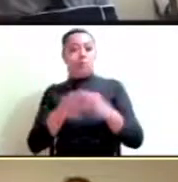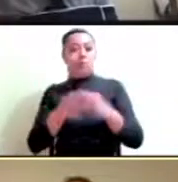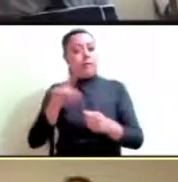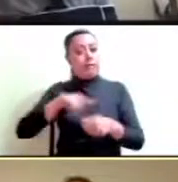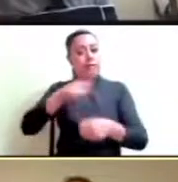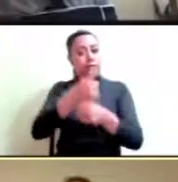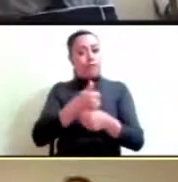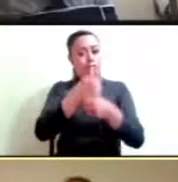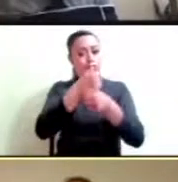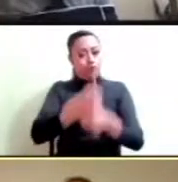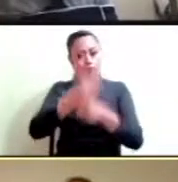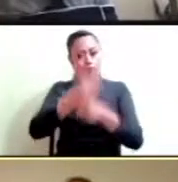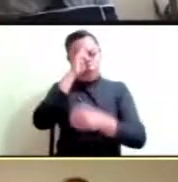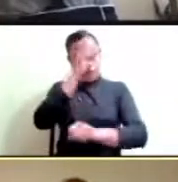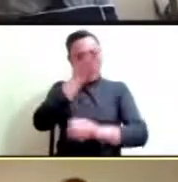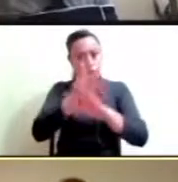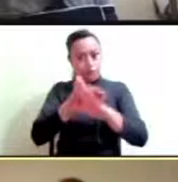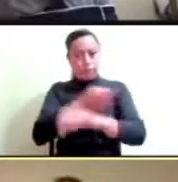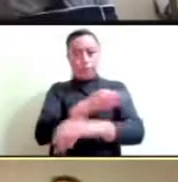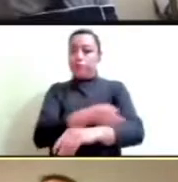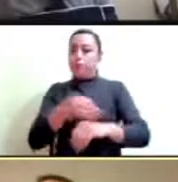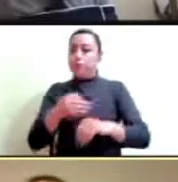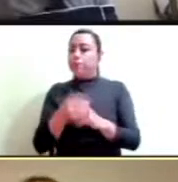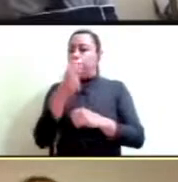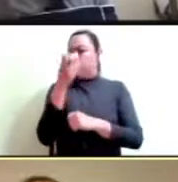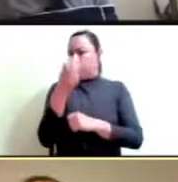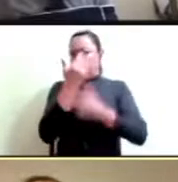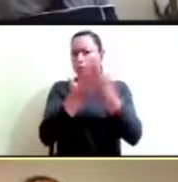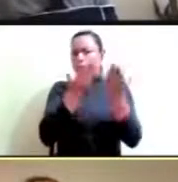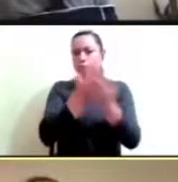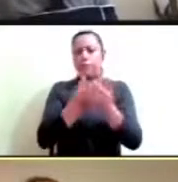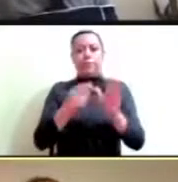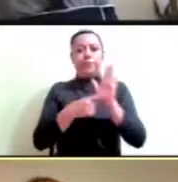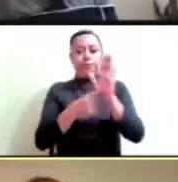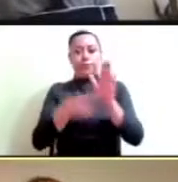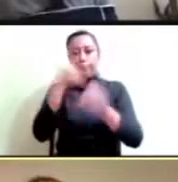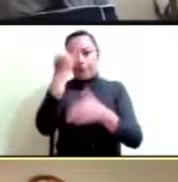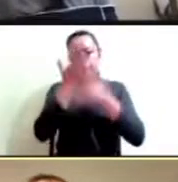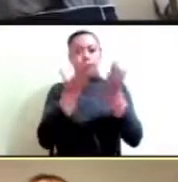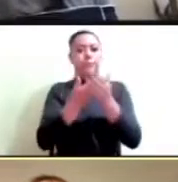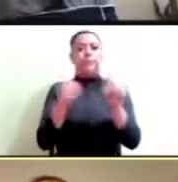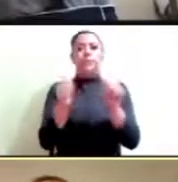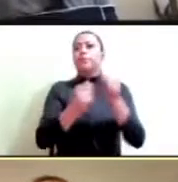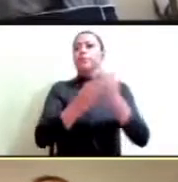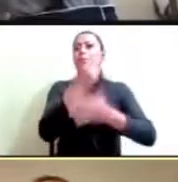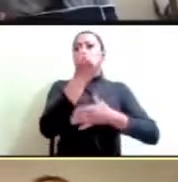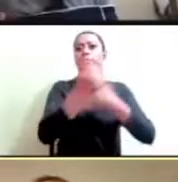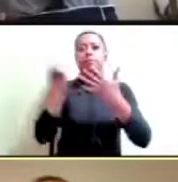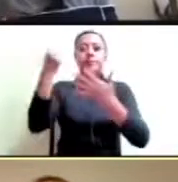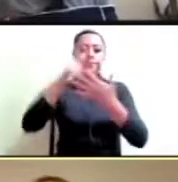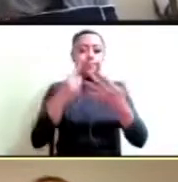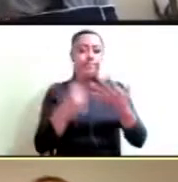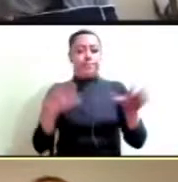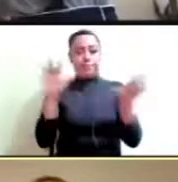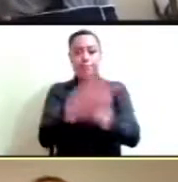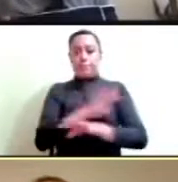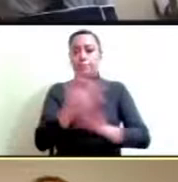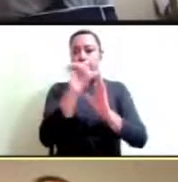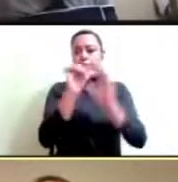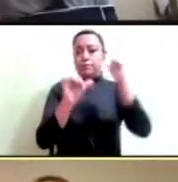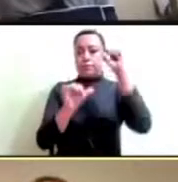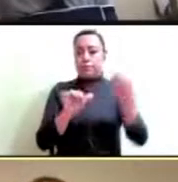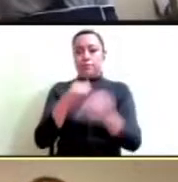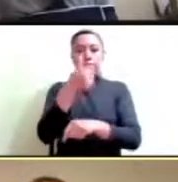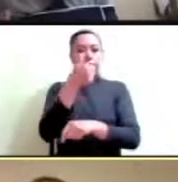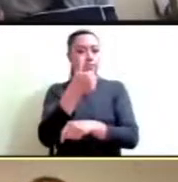familiar. Por lo anteriormente expuesto, presento la siguiente iniciativa con proyecto de decreto por el que se reforma la fracción 6 del artículo 267